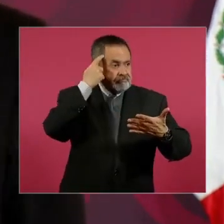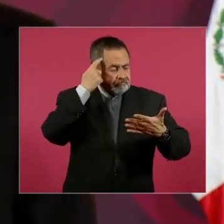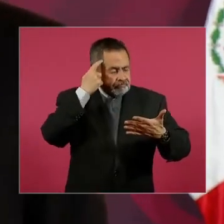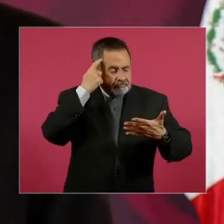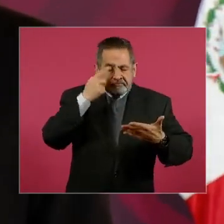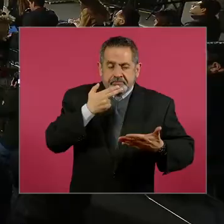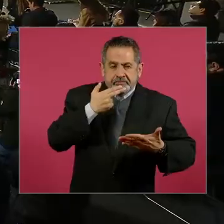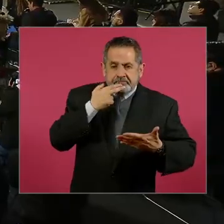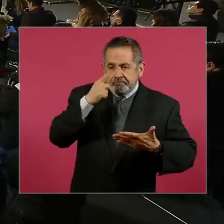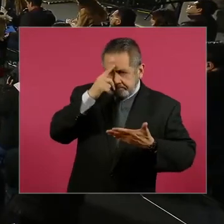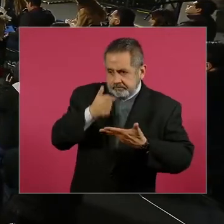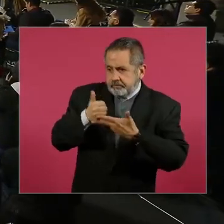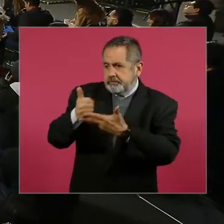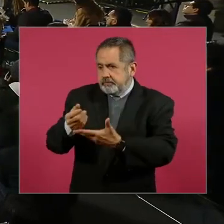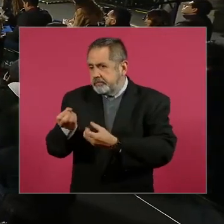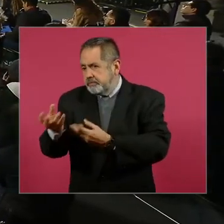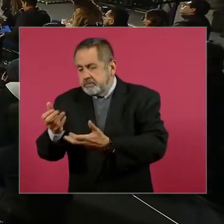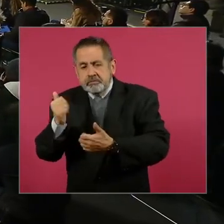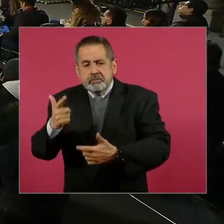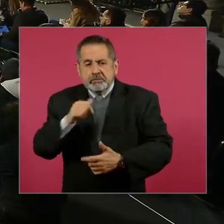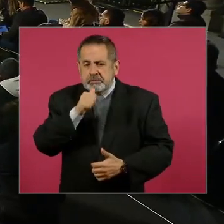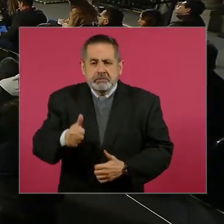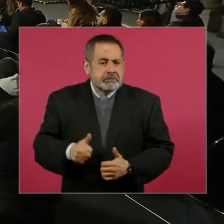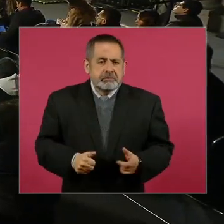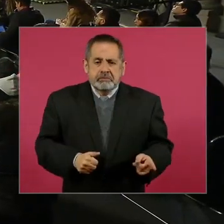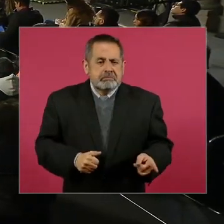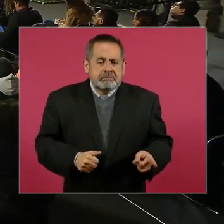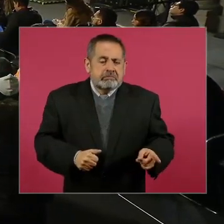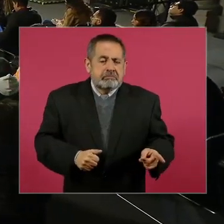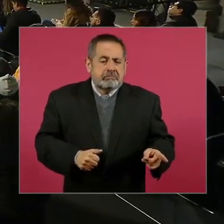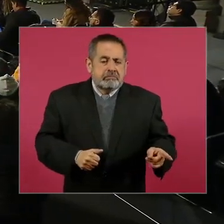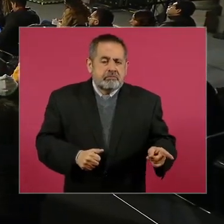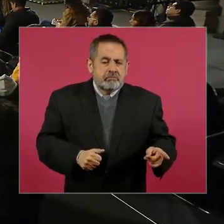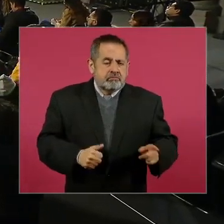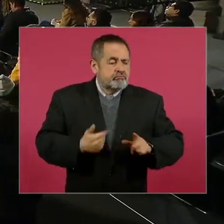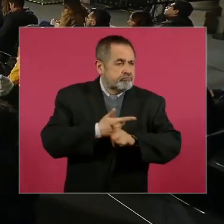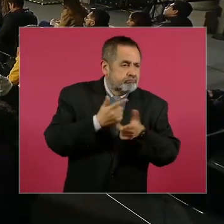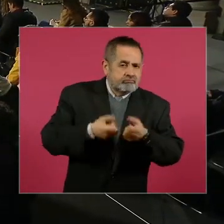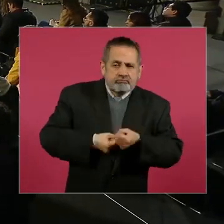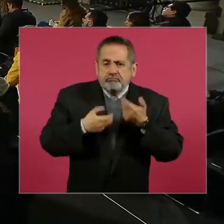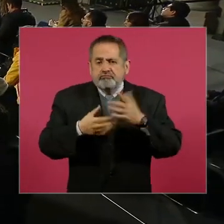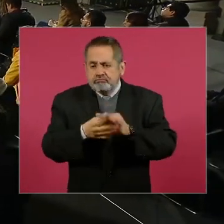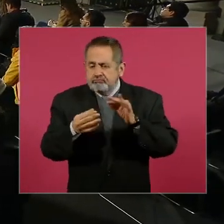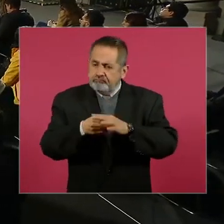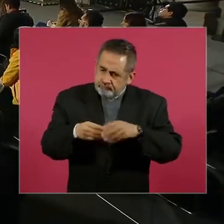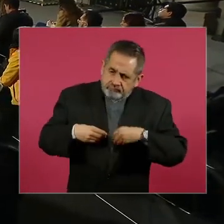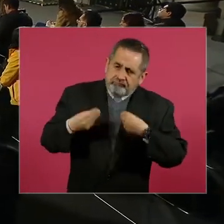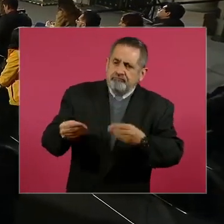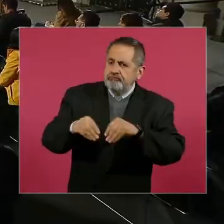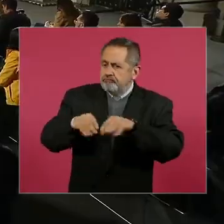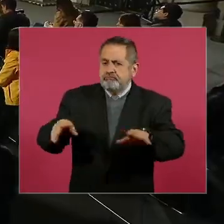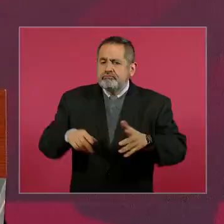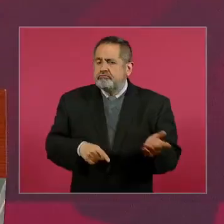como una práctica a la libertad,